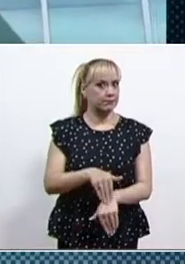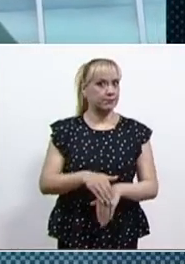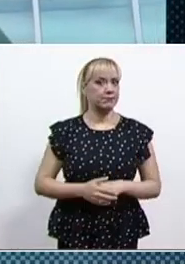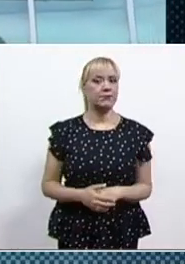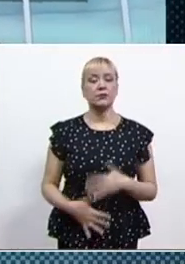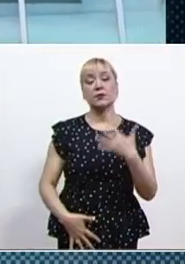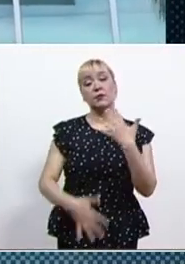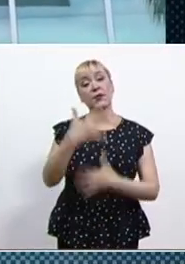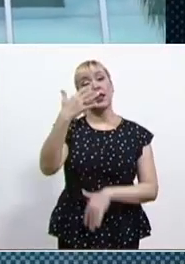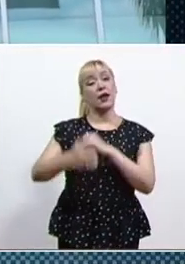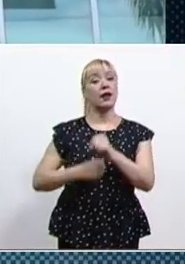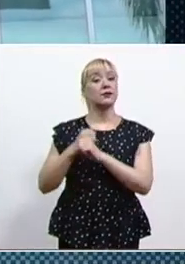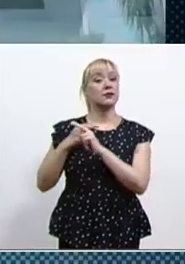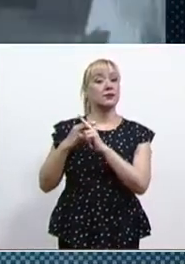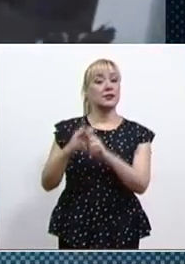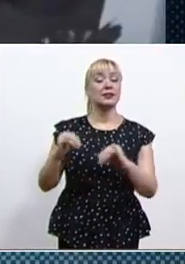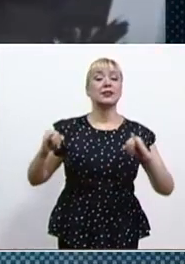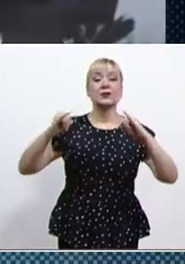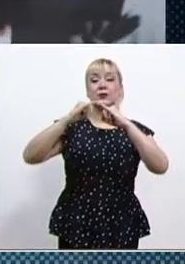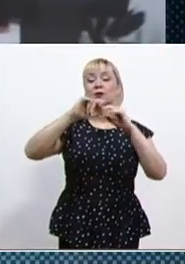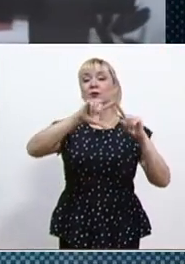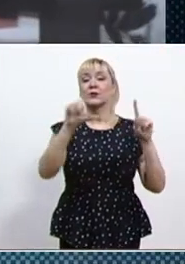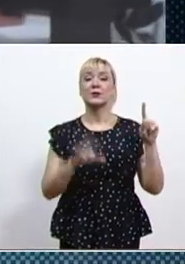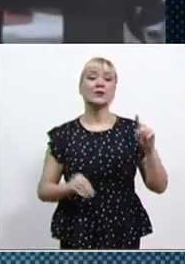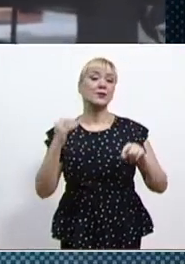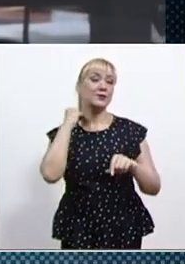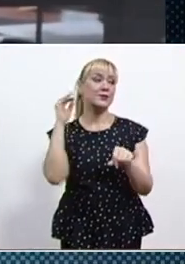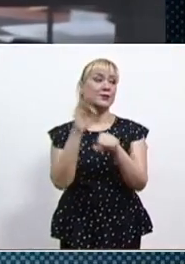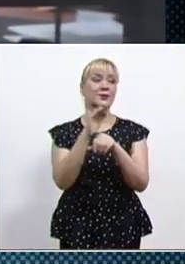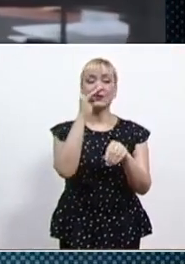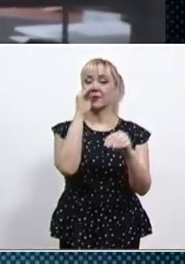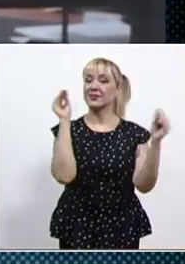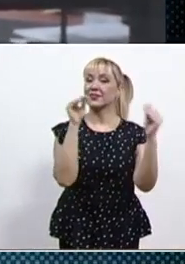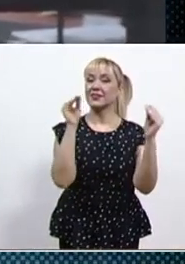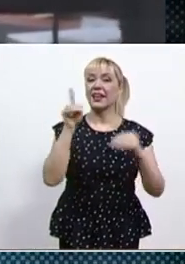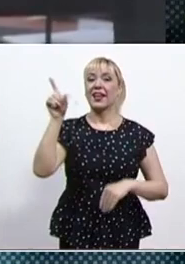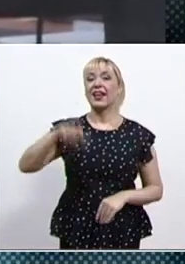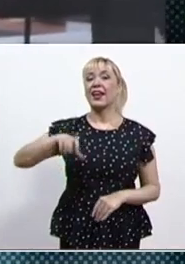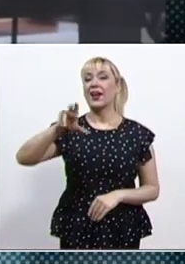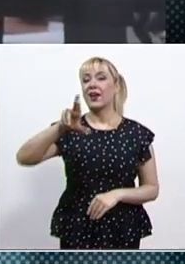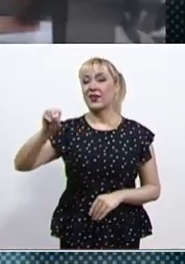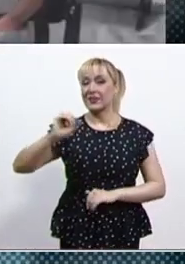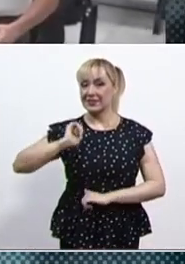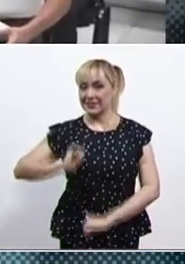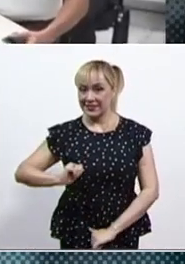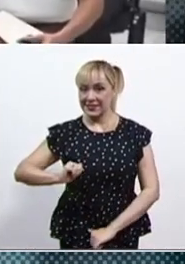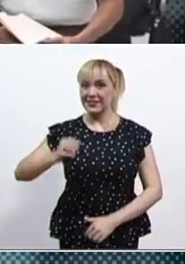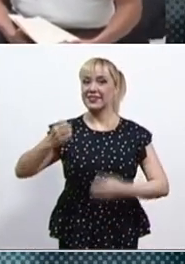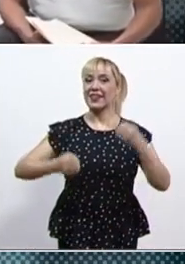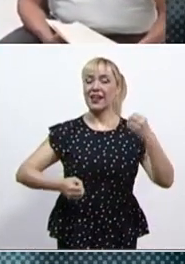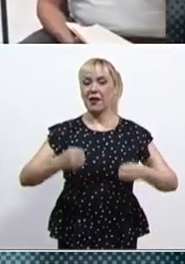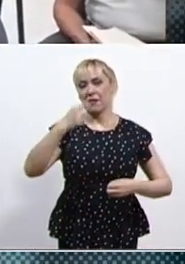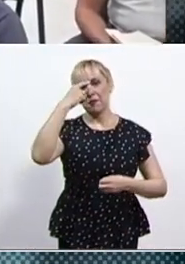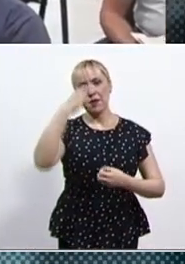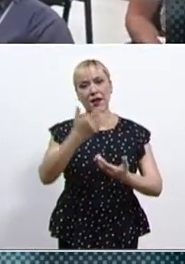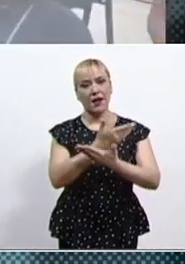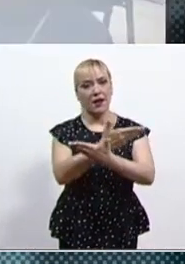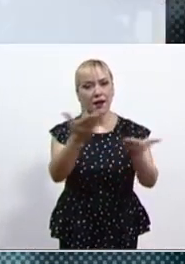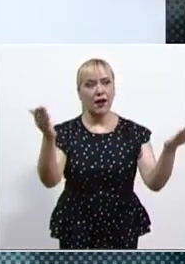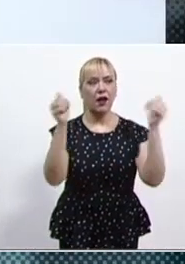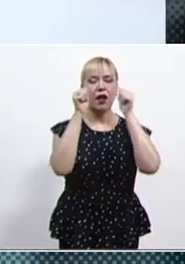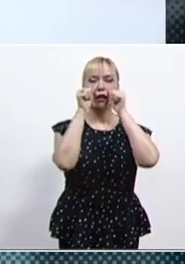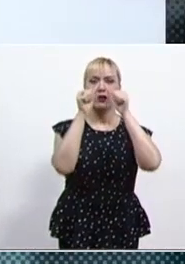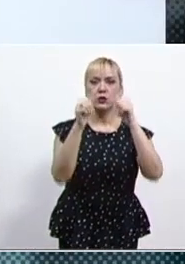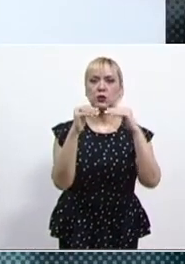años de operación el Instituto de la Defensoría Pública del Poder Judicial de Quintana Roo, que trabaja para garantizar el acceso a la justicia y a